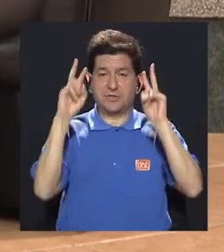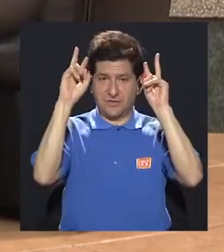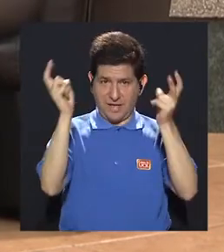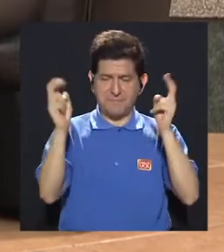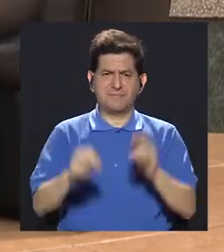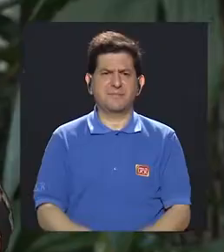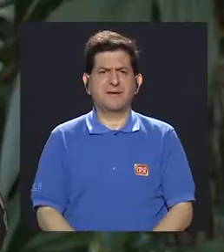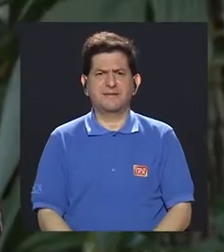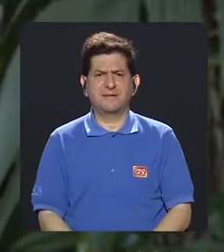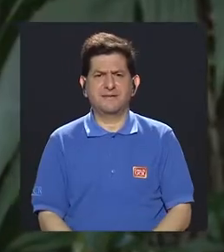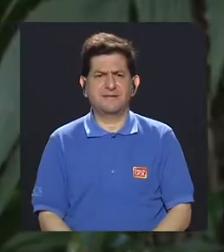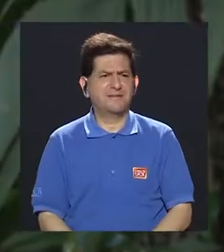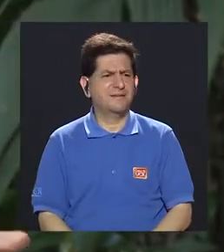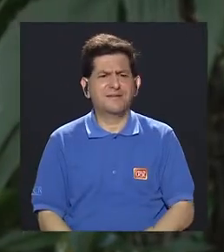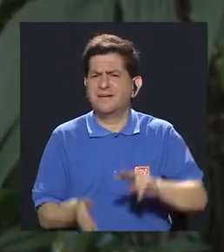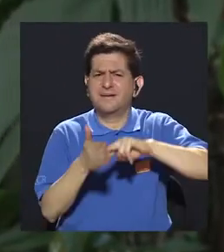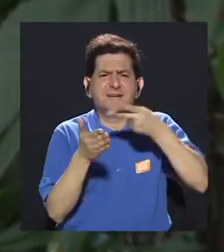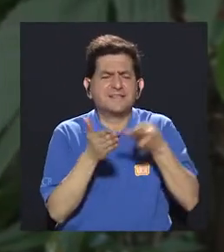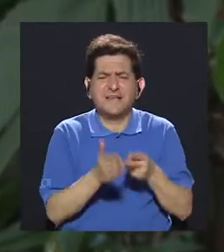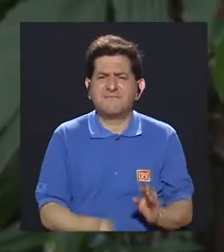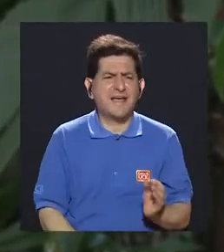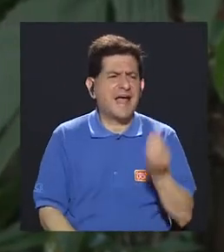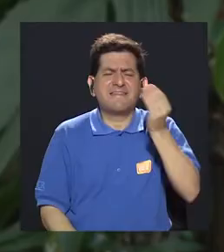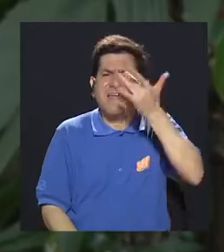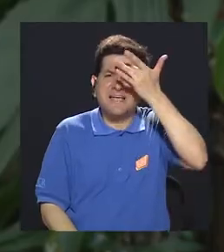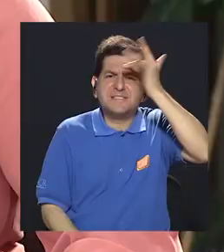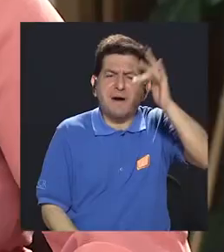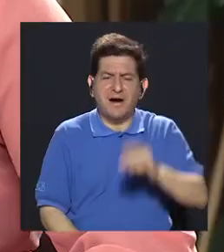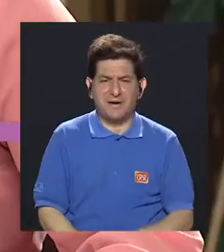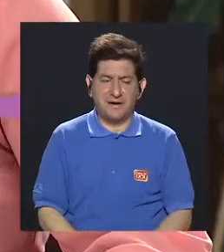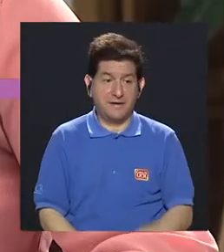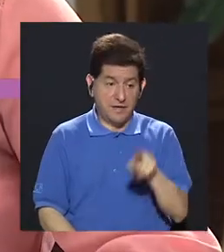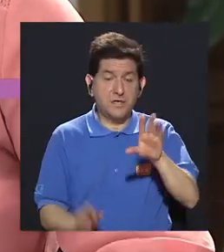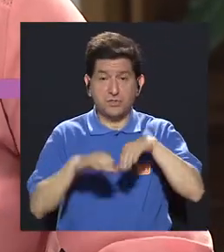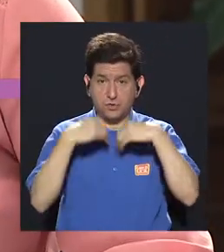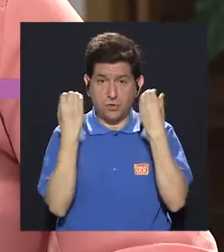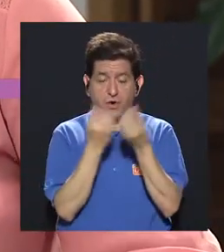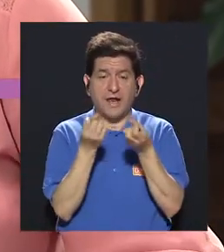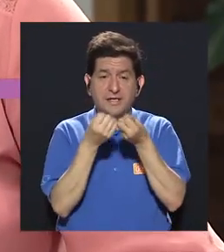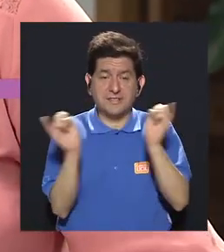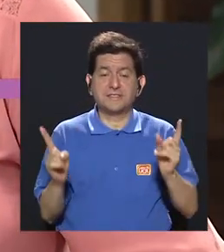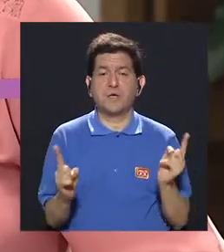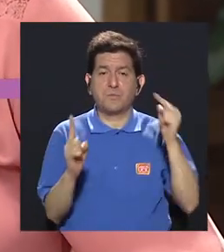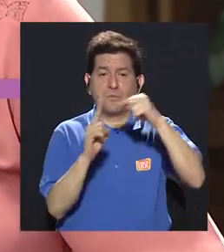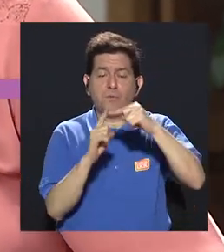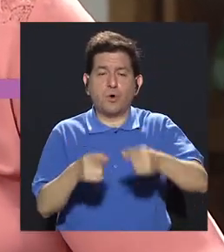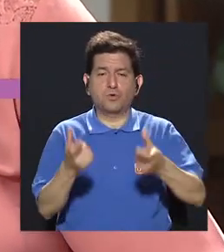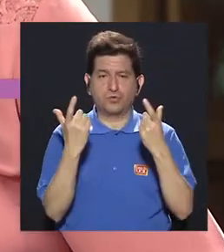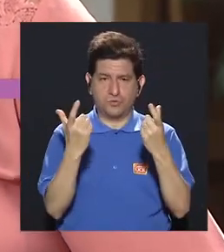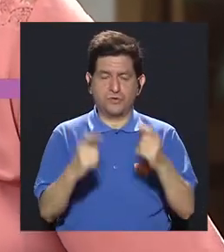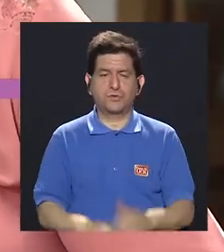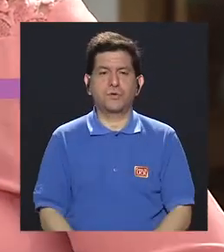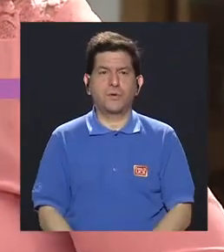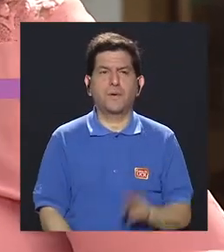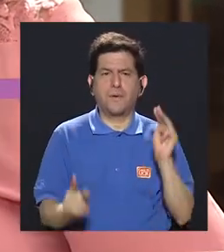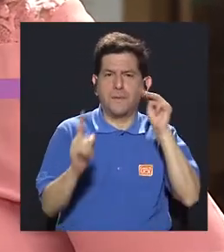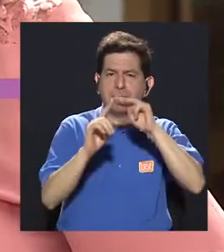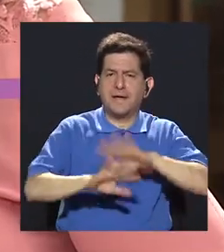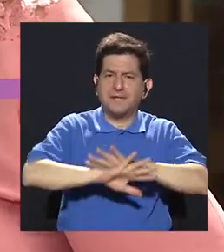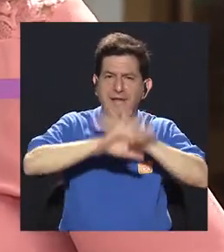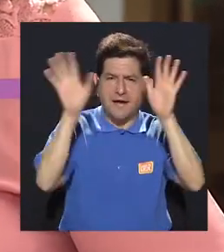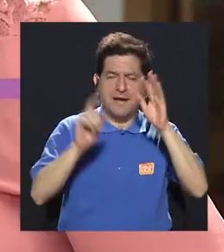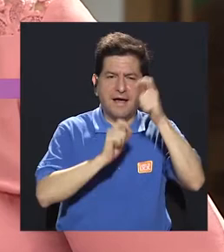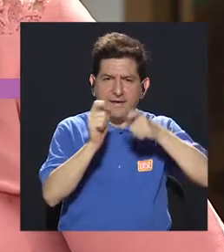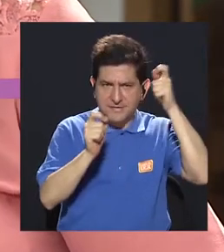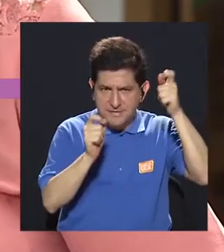en materia de una vez. ¿Qué es Think Smart? Bueno, Think Smart es una organización sin fines de lucro. Nacemos con una misión